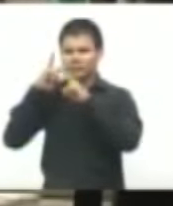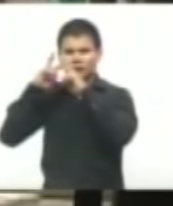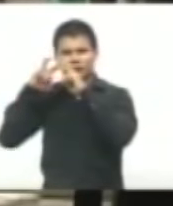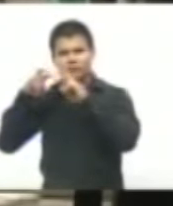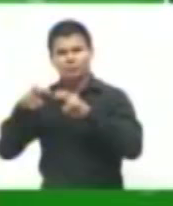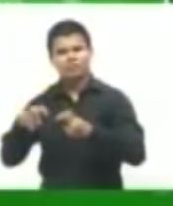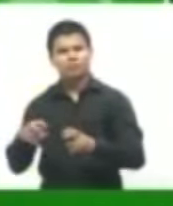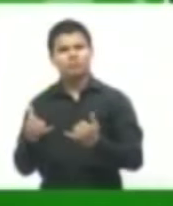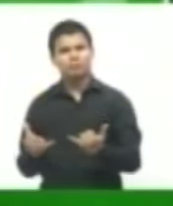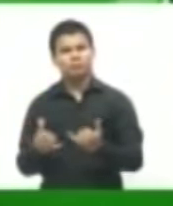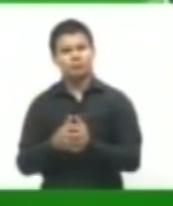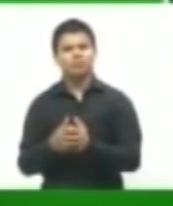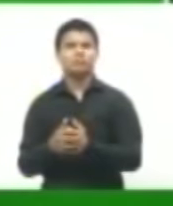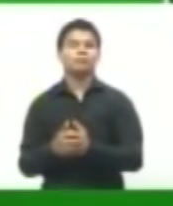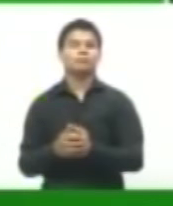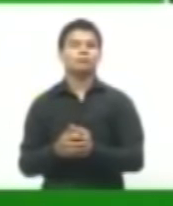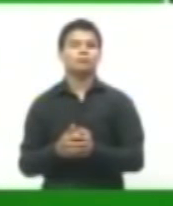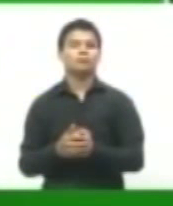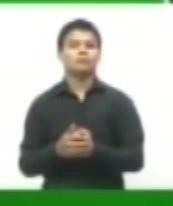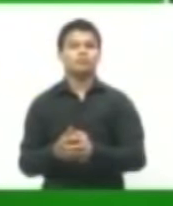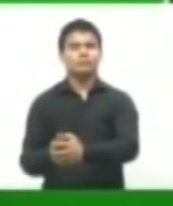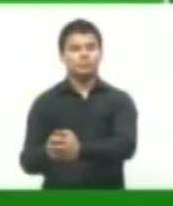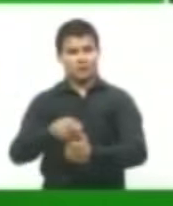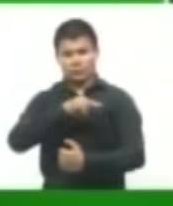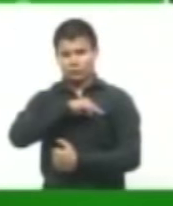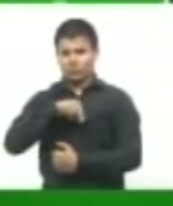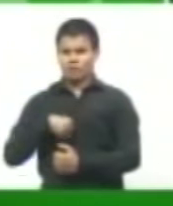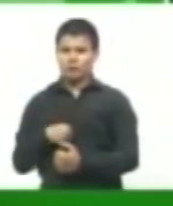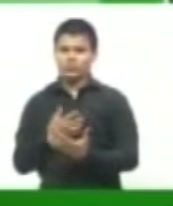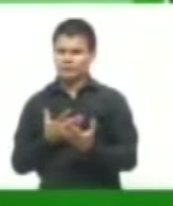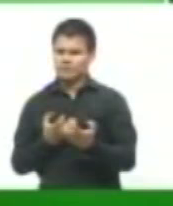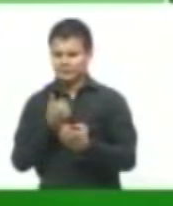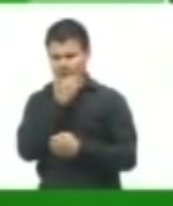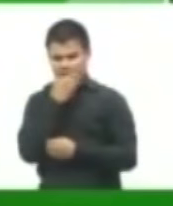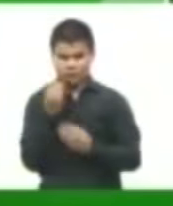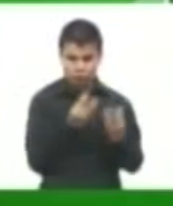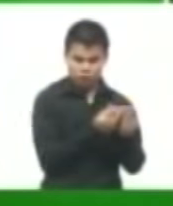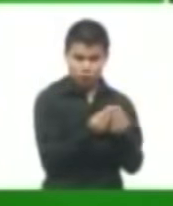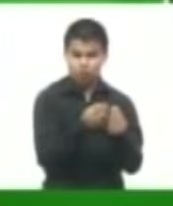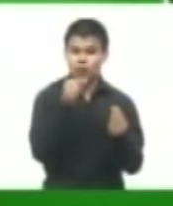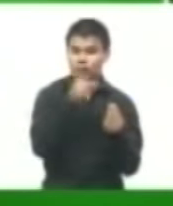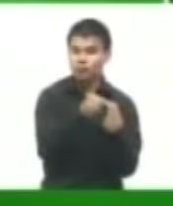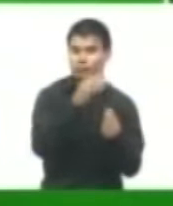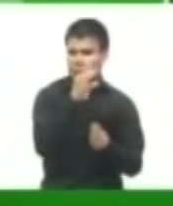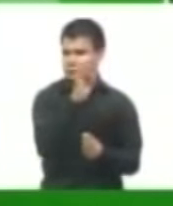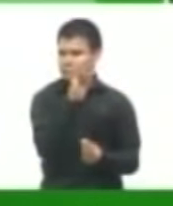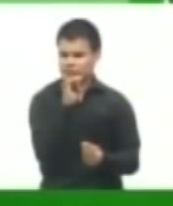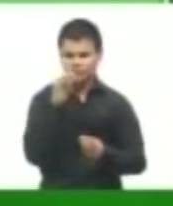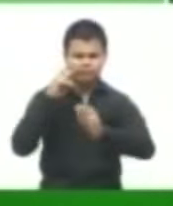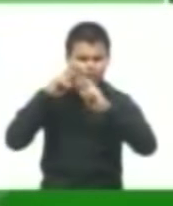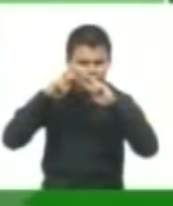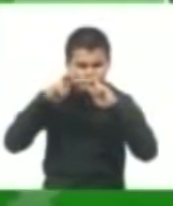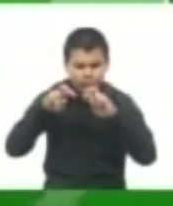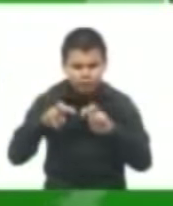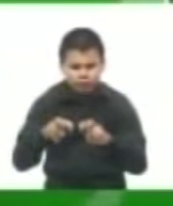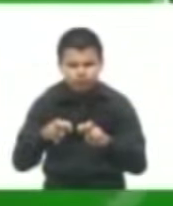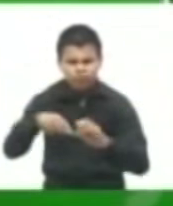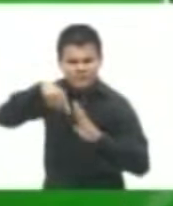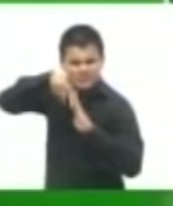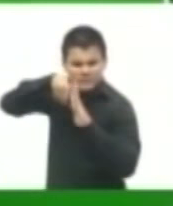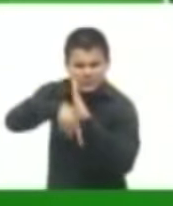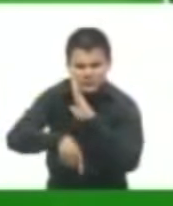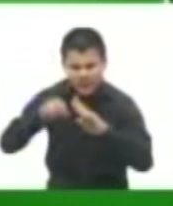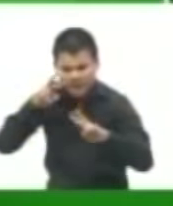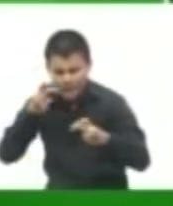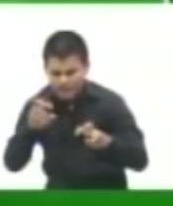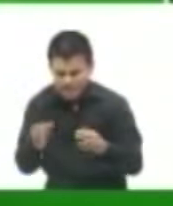la Fiscalía. Lo que nosotros quisiéramos es que haya una investigación rigurosa sobre ese testimonio y